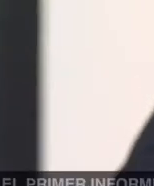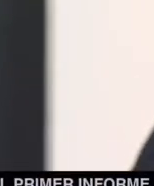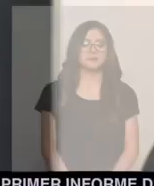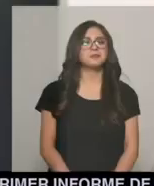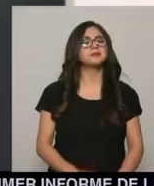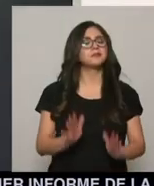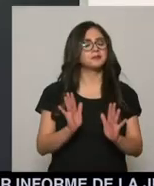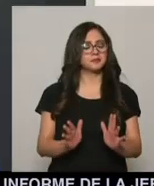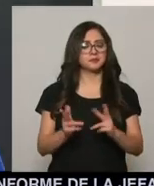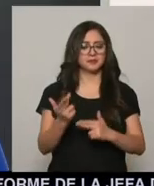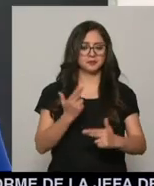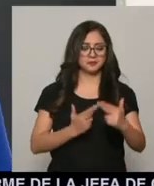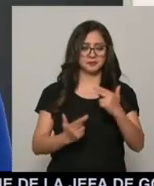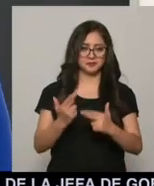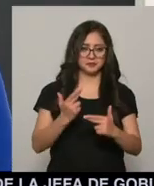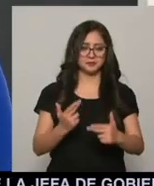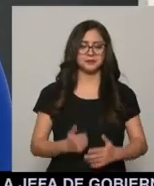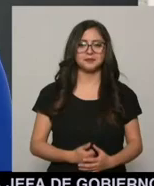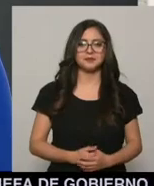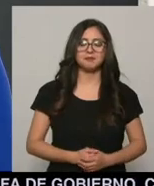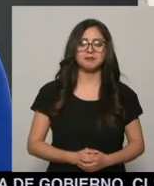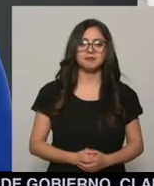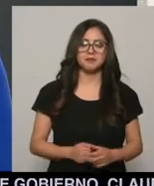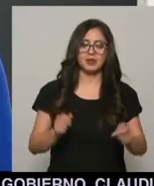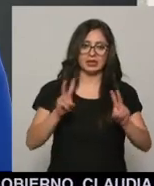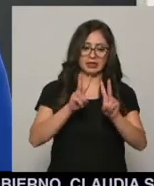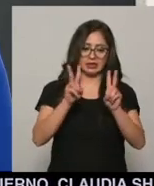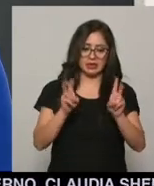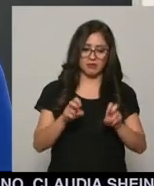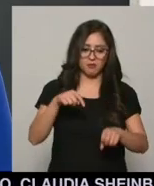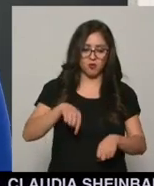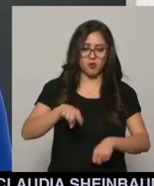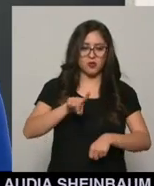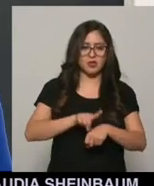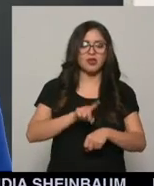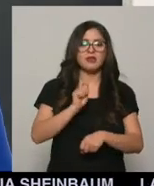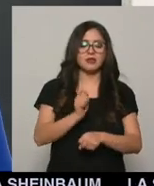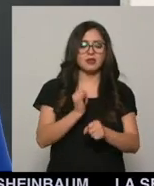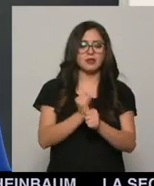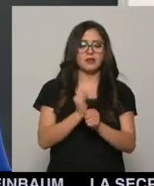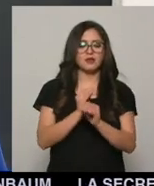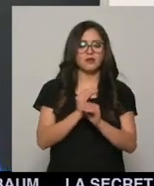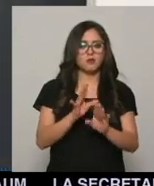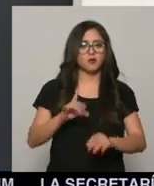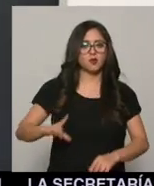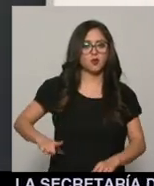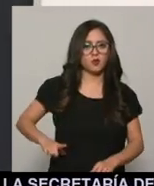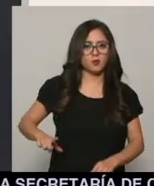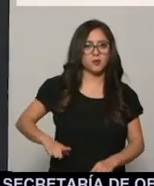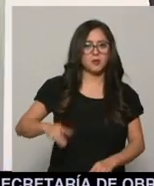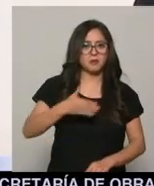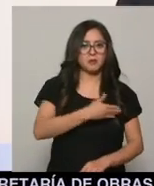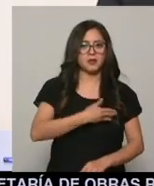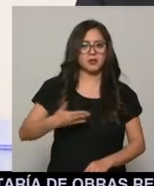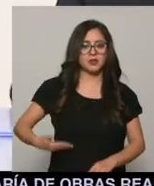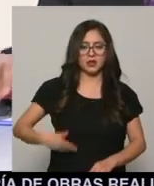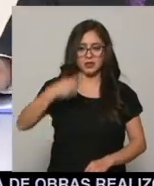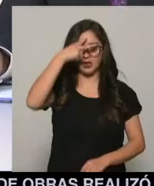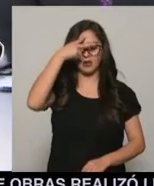Ya estamos de vuelta en Agenda y Contexto, el tema en la mesa, el informe de gobierno del licenciado Andrés Manuel López Obrador.